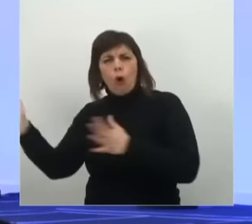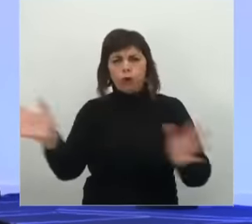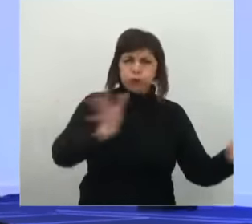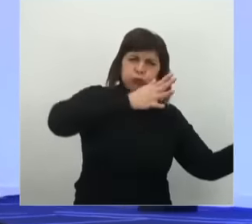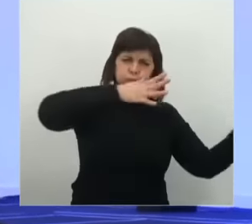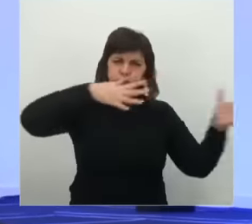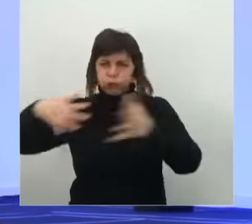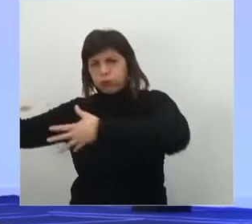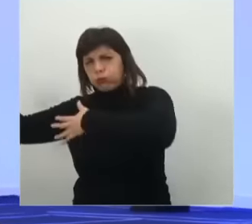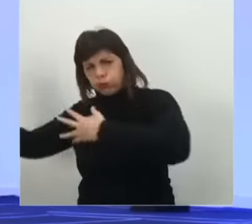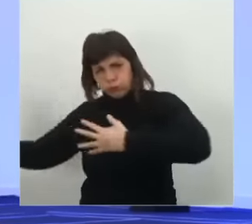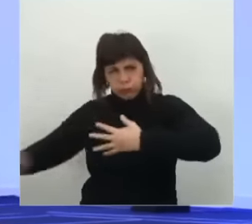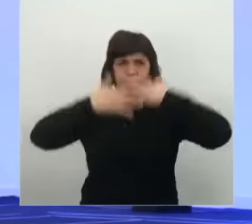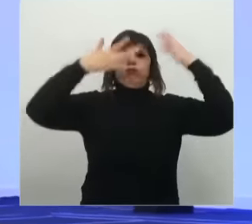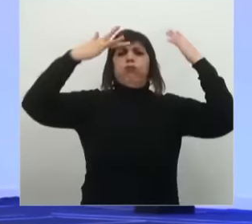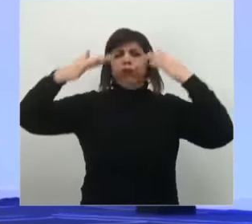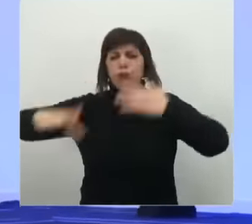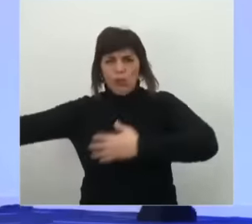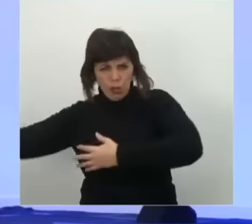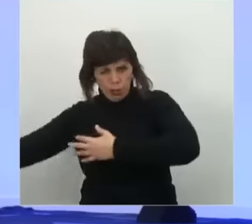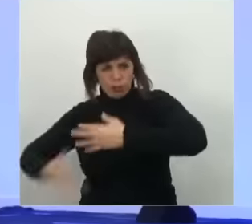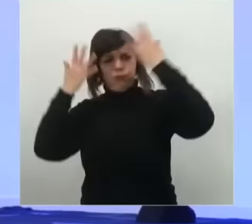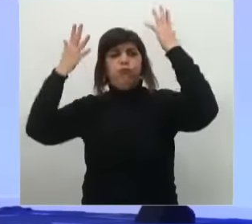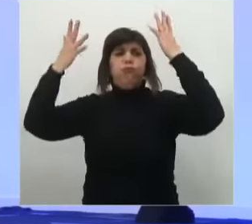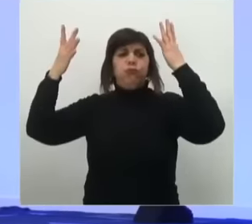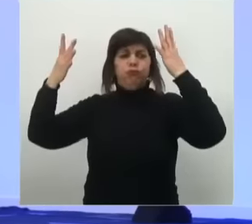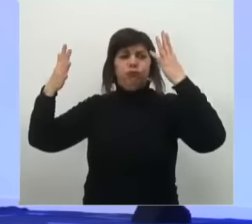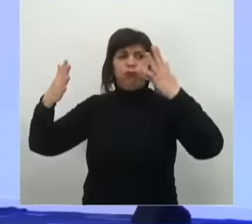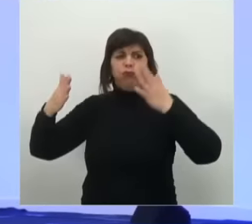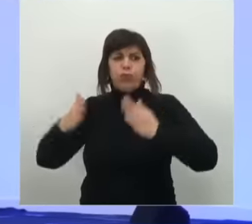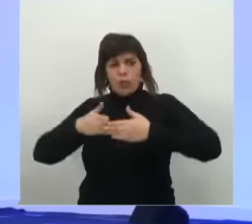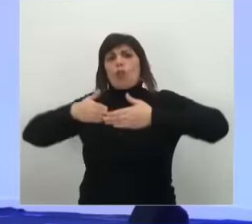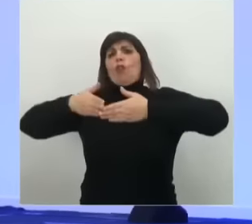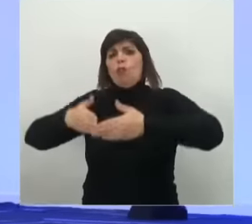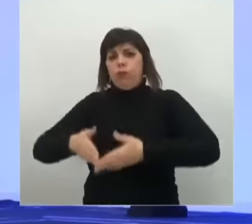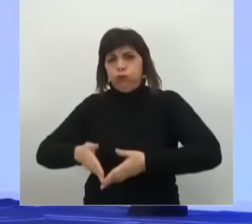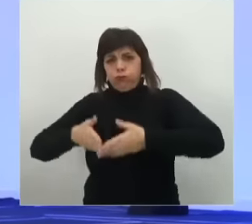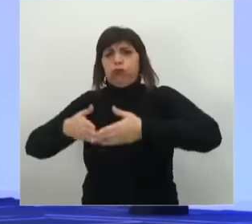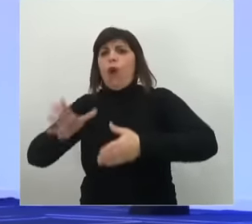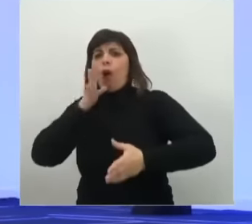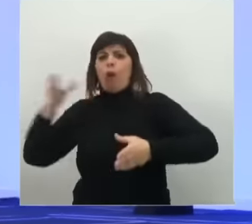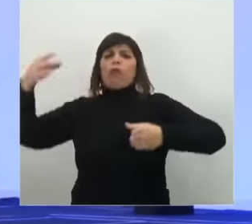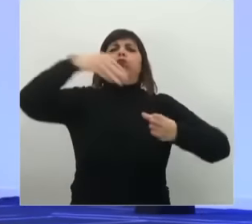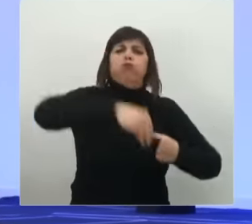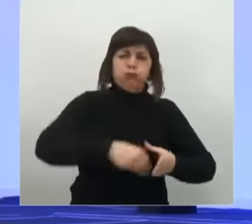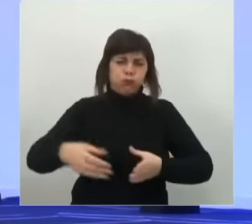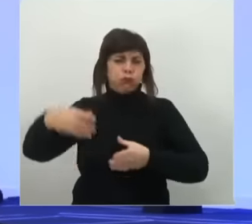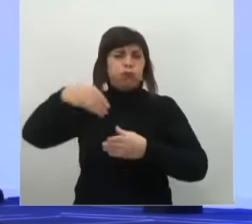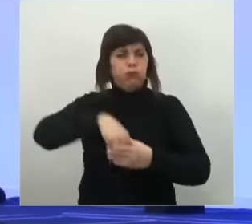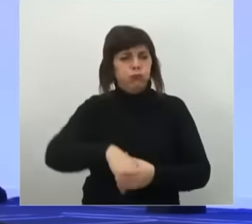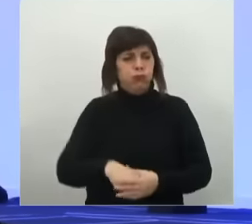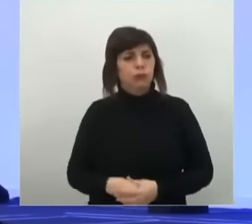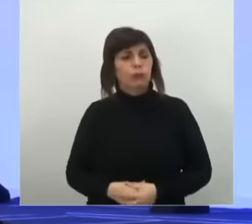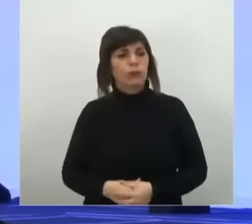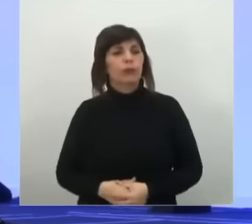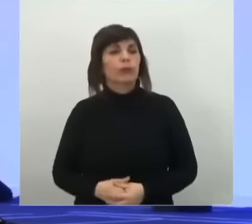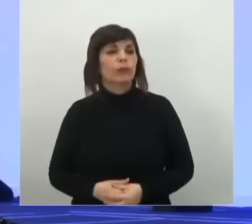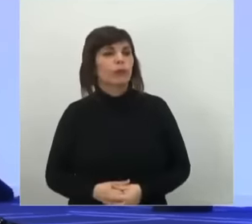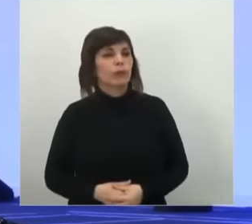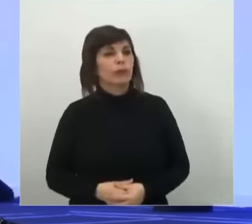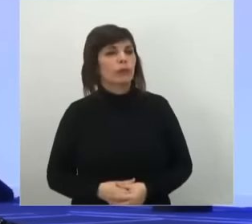echaba las olas en la barca de tal manera que ya sea negaba Tengo una pregunta para ustedes ustedes piensan que los